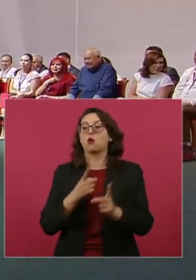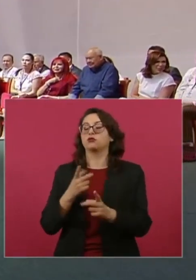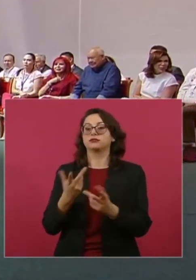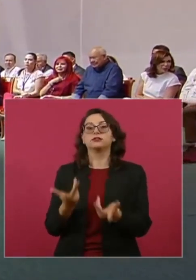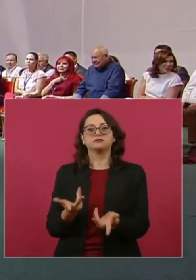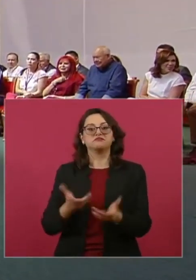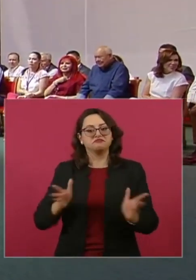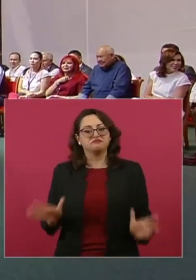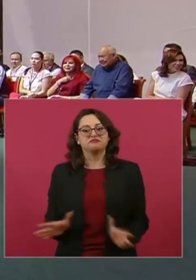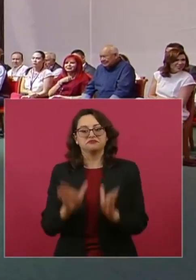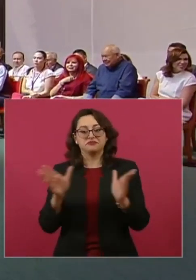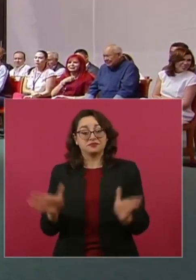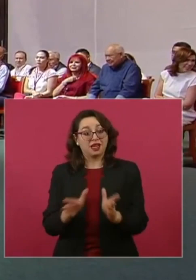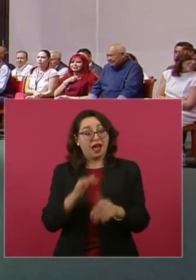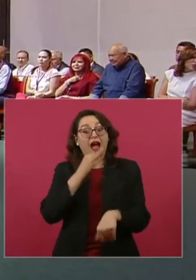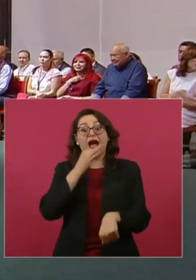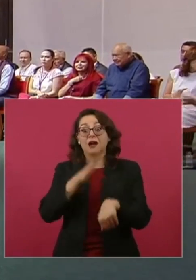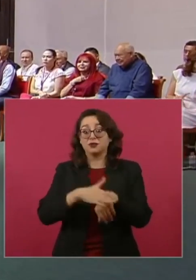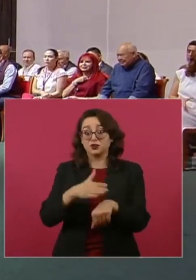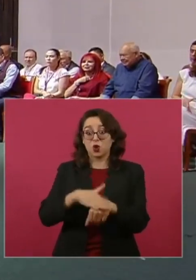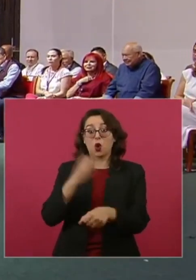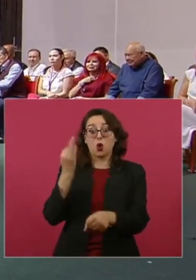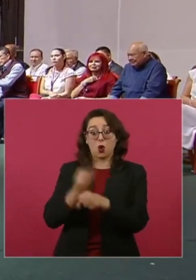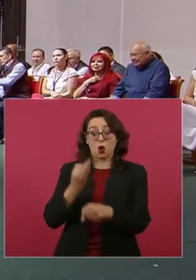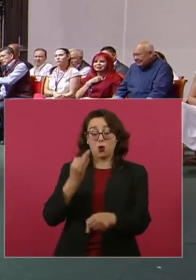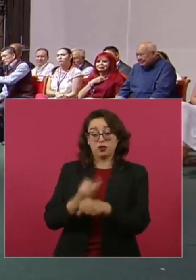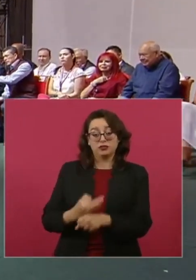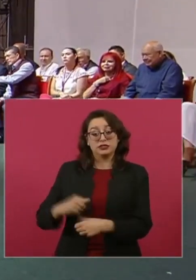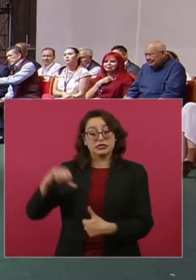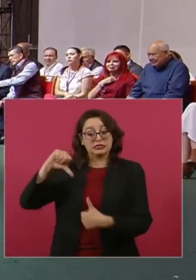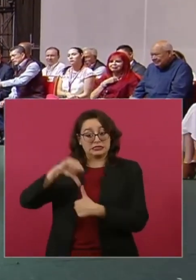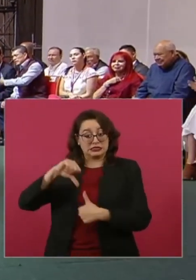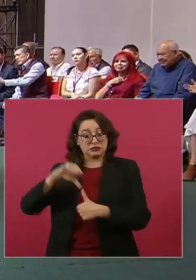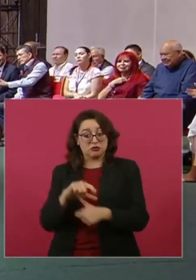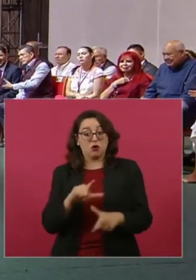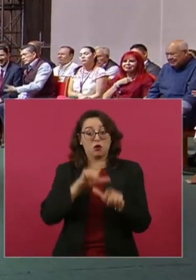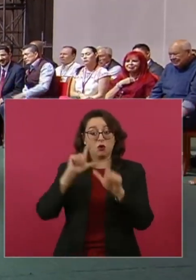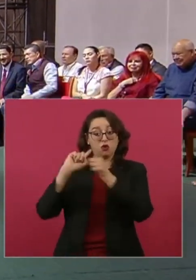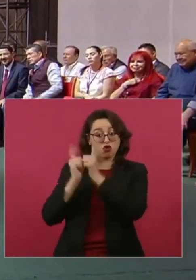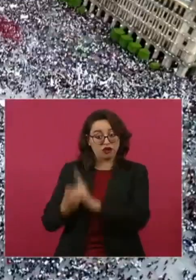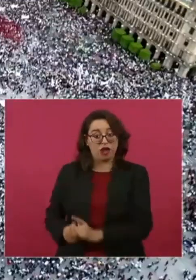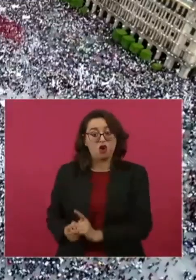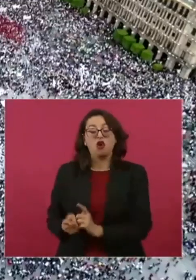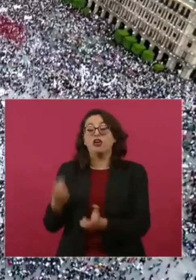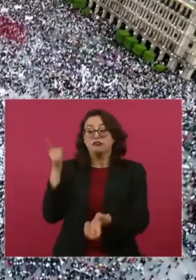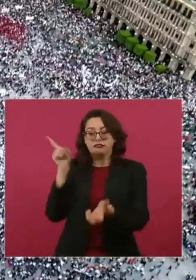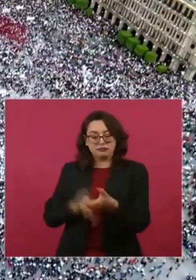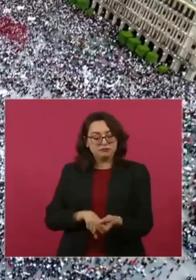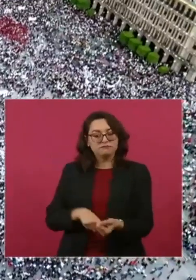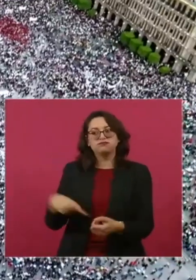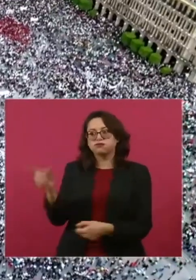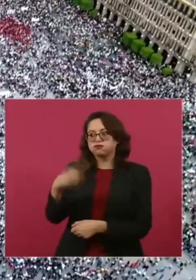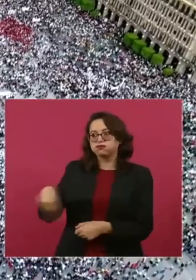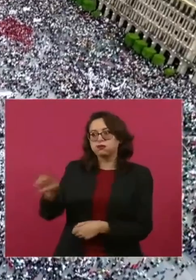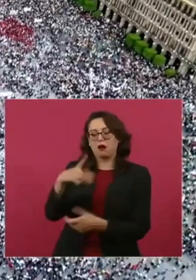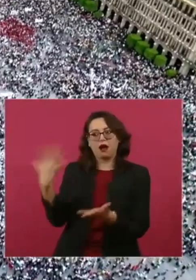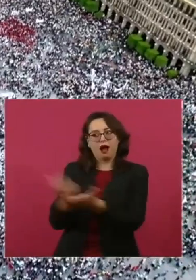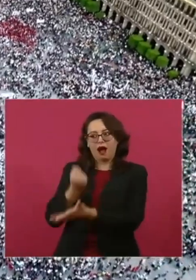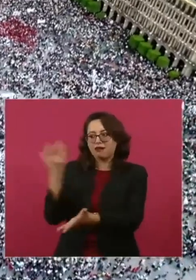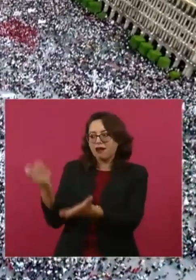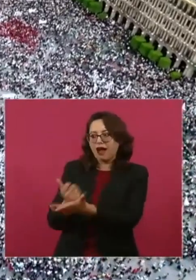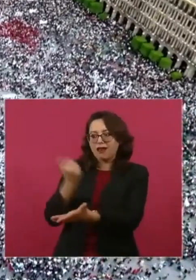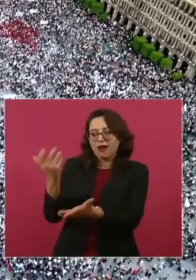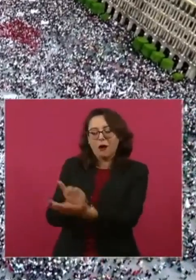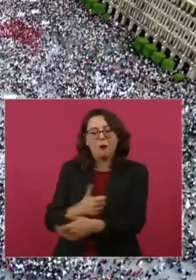way, they're in first place en los in the Central American Games. Un saludo a todos